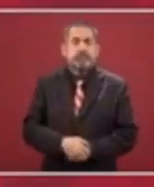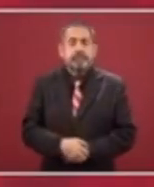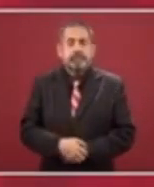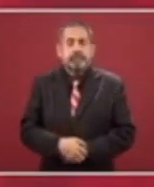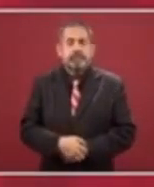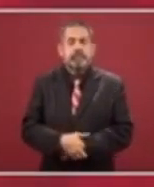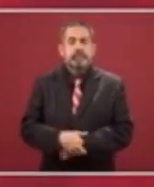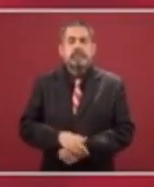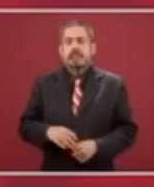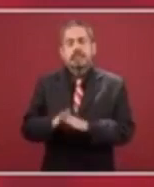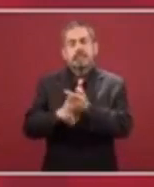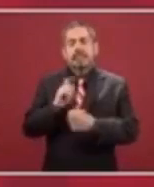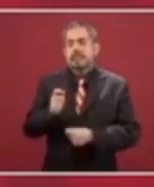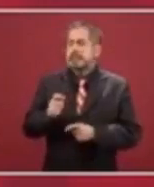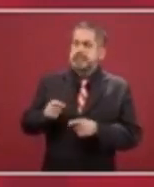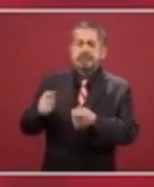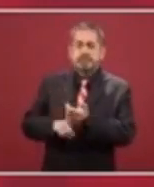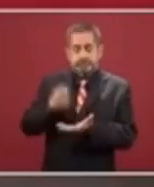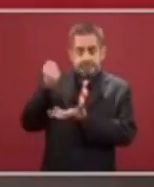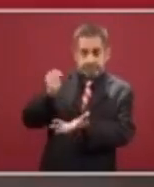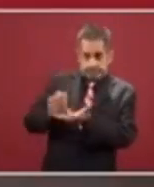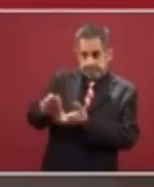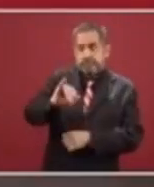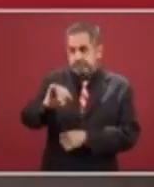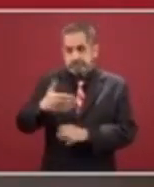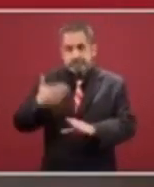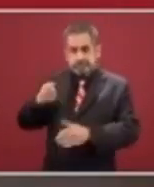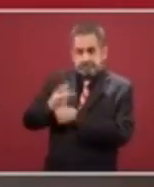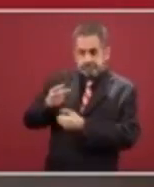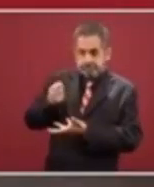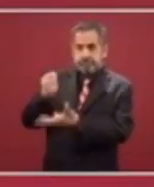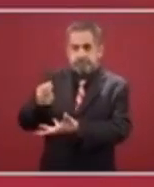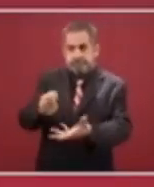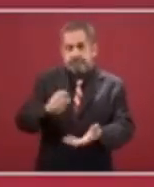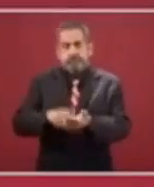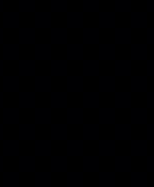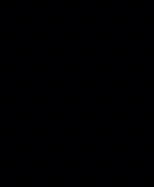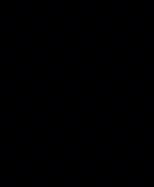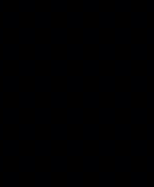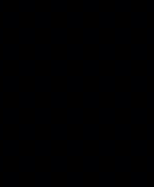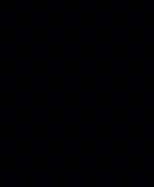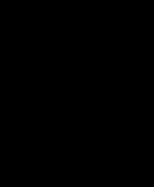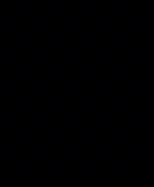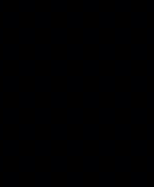van a tomar es que se va a dar recursos anticipados a los adultos mayores.